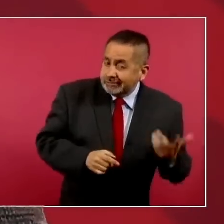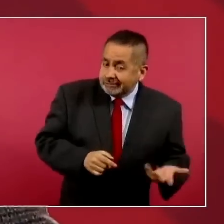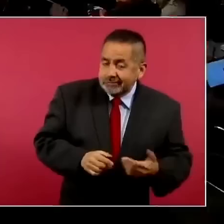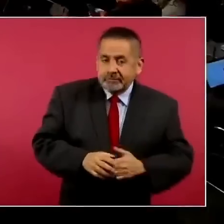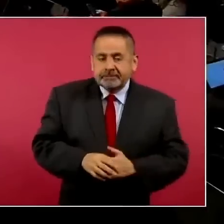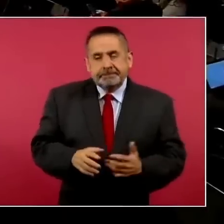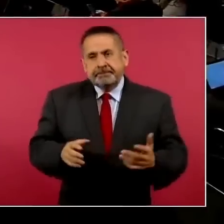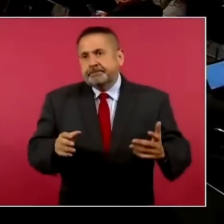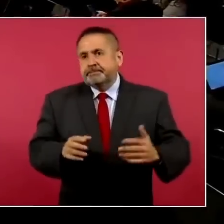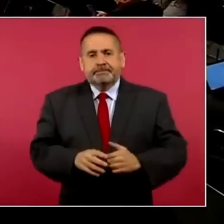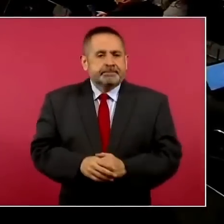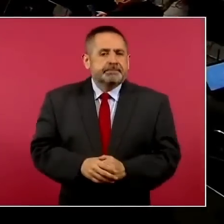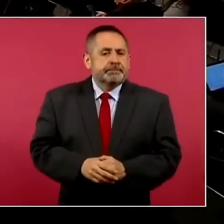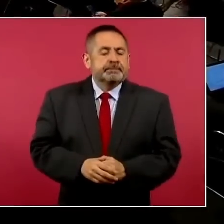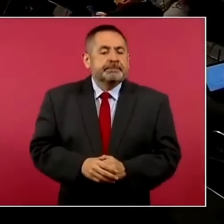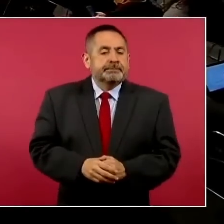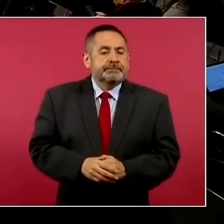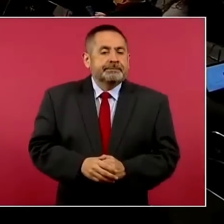Ahora